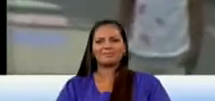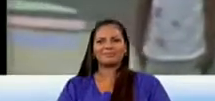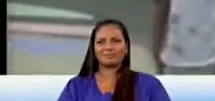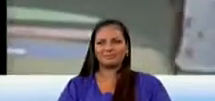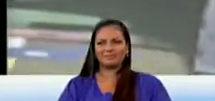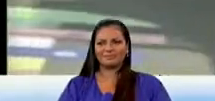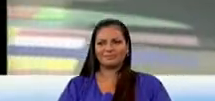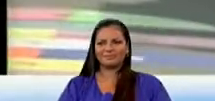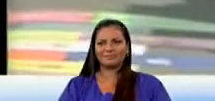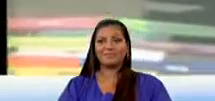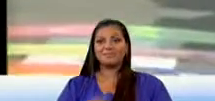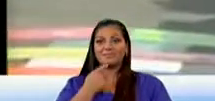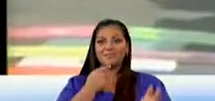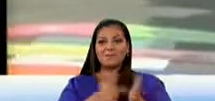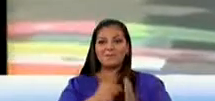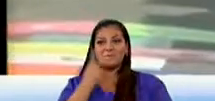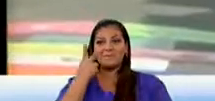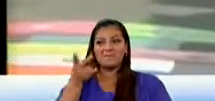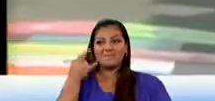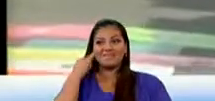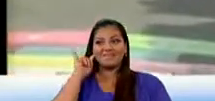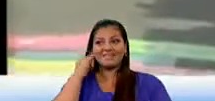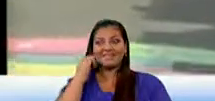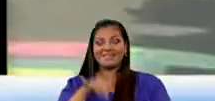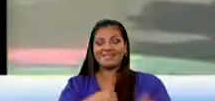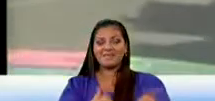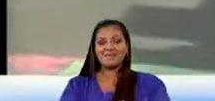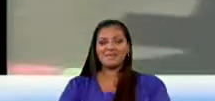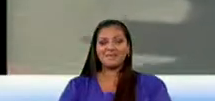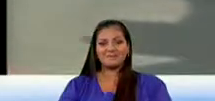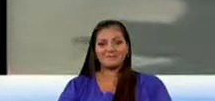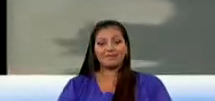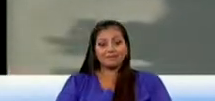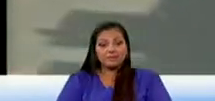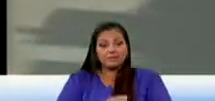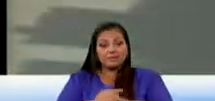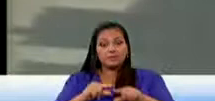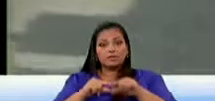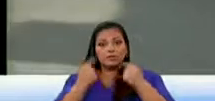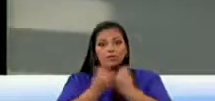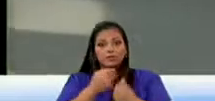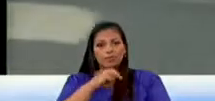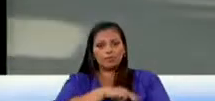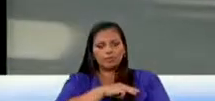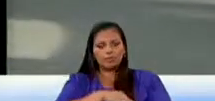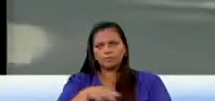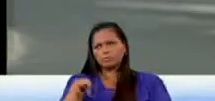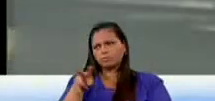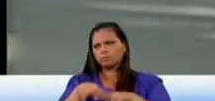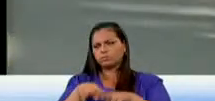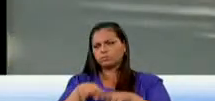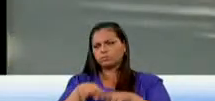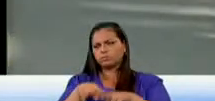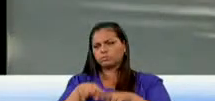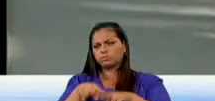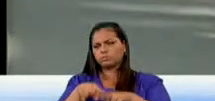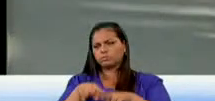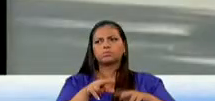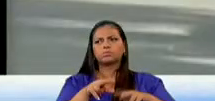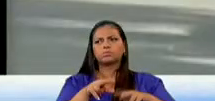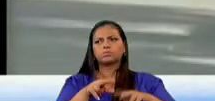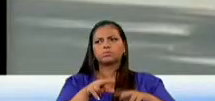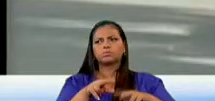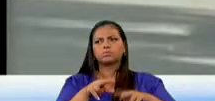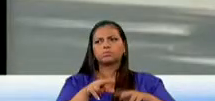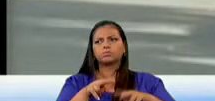una niña como está disfrutando en patineta. Los miembros de la Comisión de Calificación y Premiación de ese concurso tomaron en cuenta que los moradores